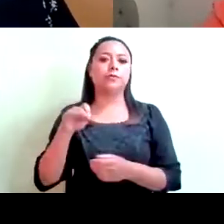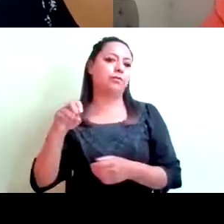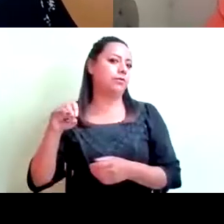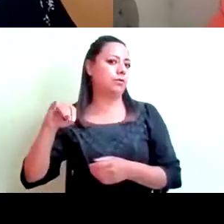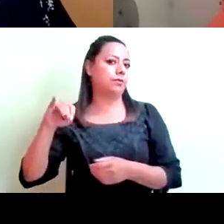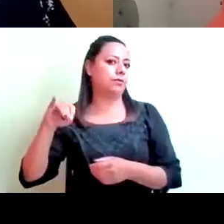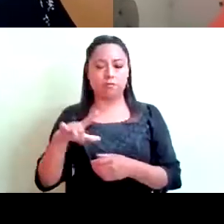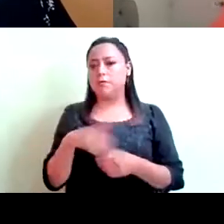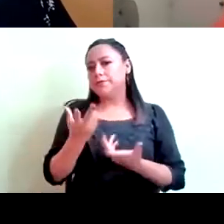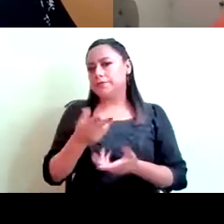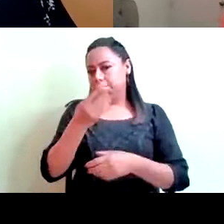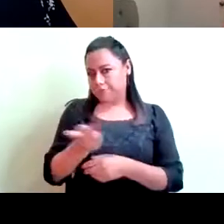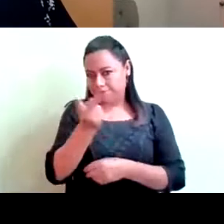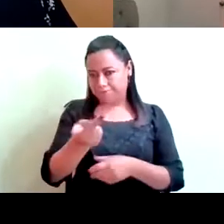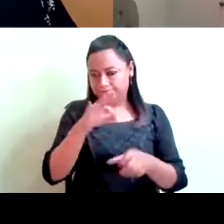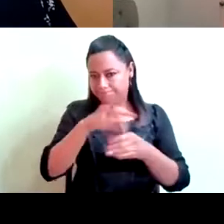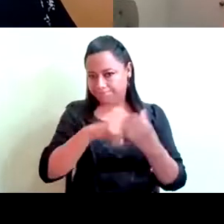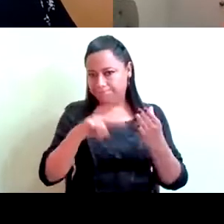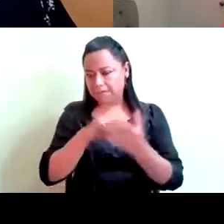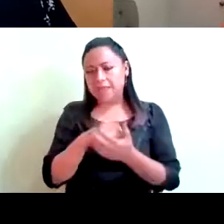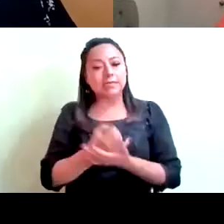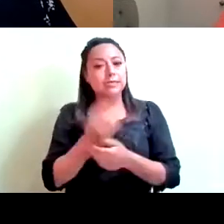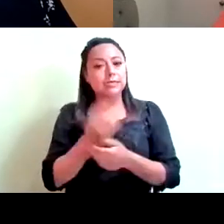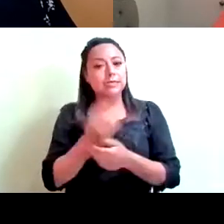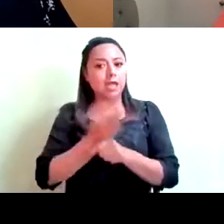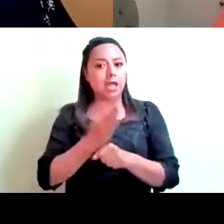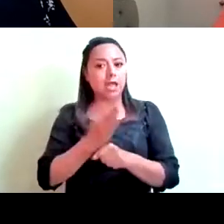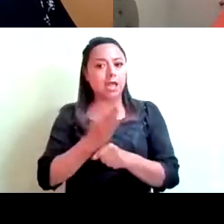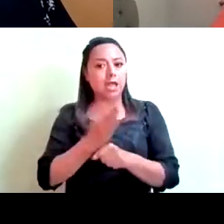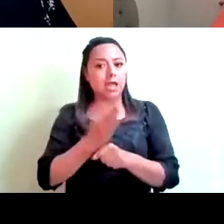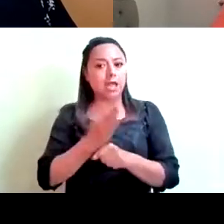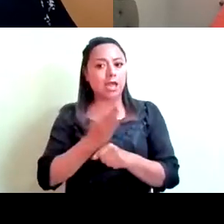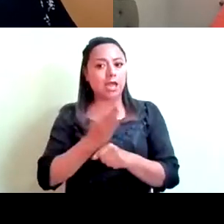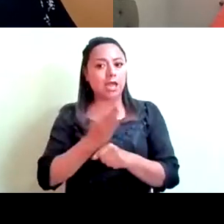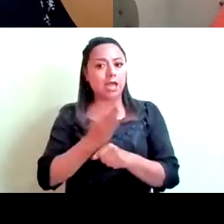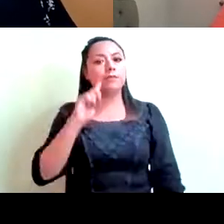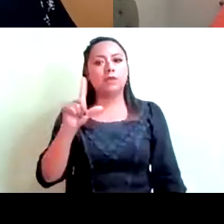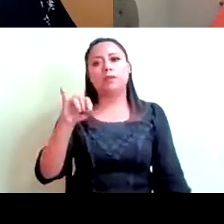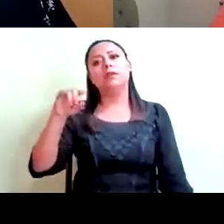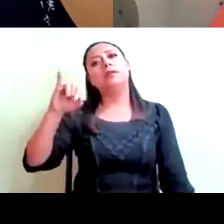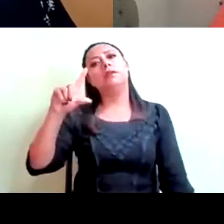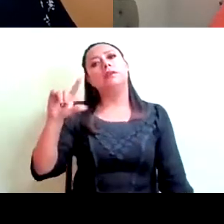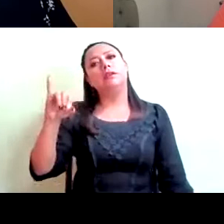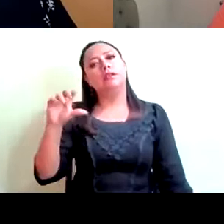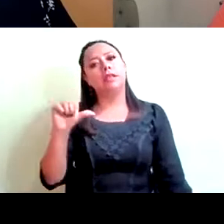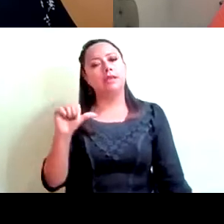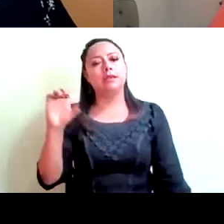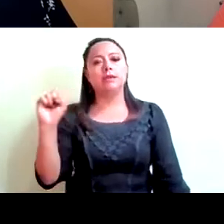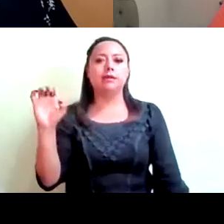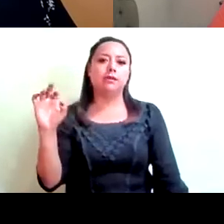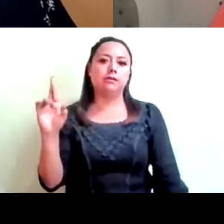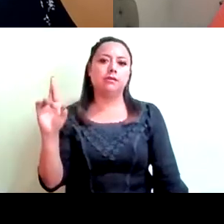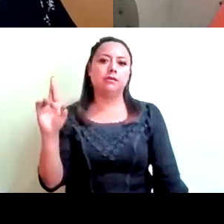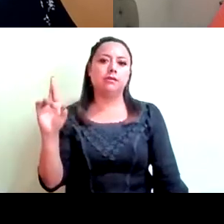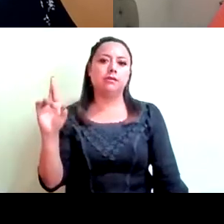lectura del presente dictamen. Diputada Lilia María Sarmiento Gómez. Lilia María Sarmiento Gómez, a favor. Gracias, diputada Eleazar